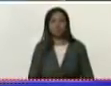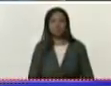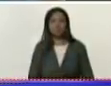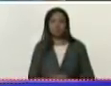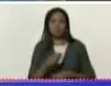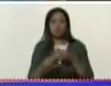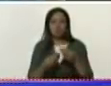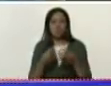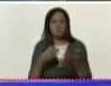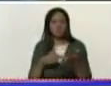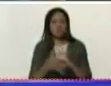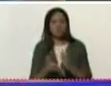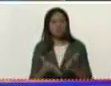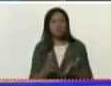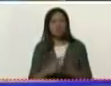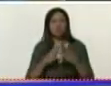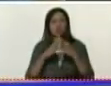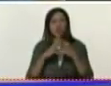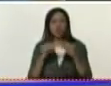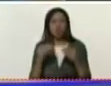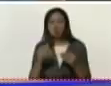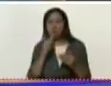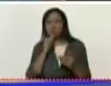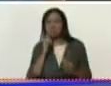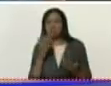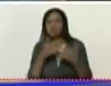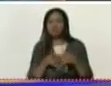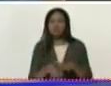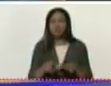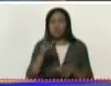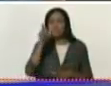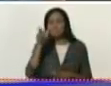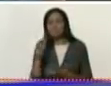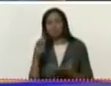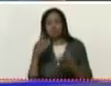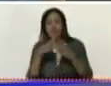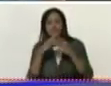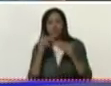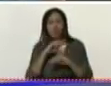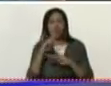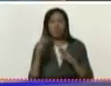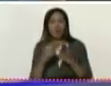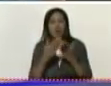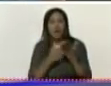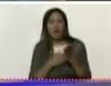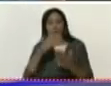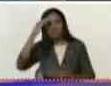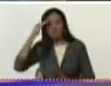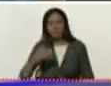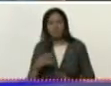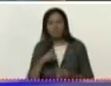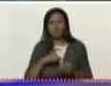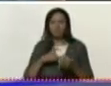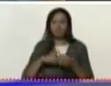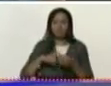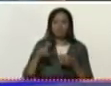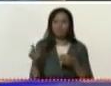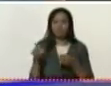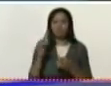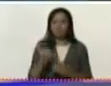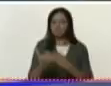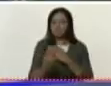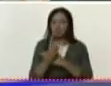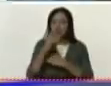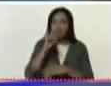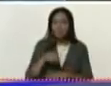cómo se hizo. Todos los involucrados, civiles, exmilitares, desertores, traidores